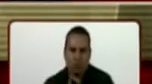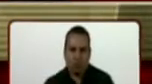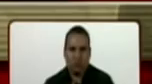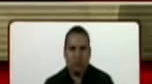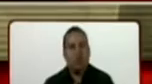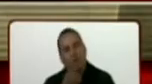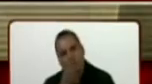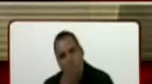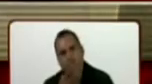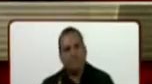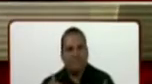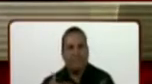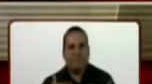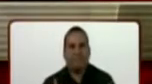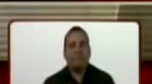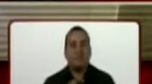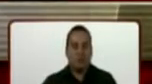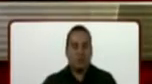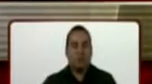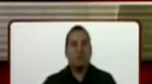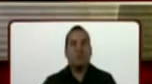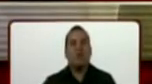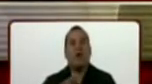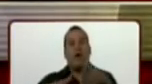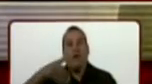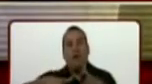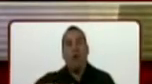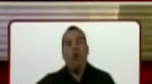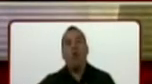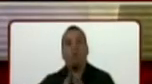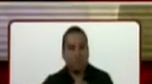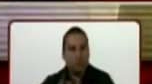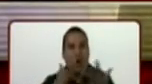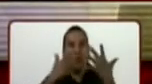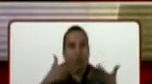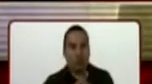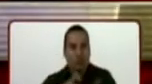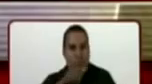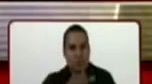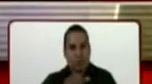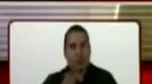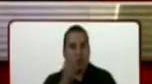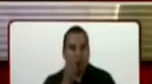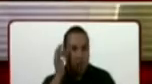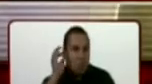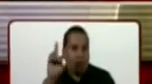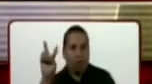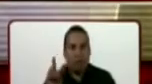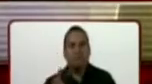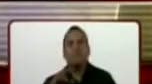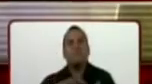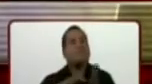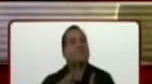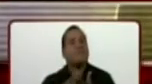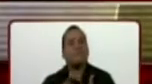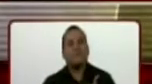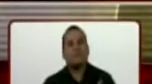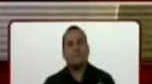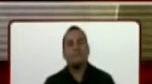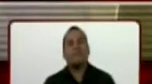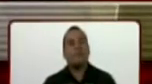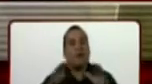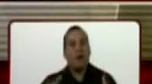alentador que a esta hora hayan acudido más de 8 millones de venezolanas y venezolanos. Eso quiere decir que la mesa